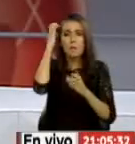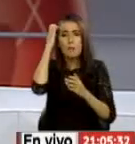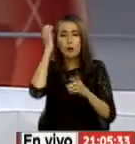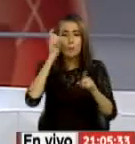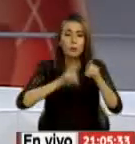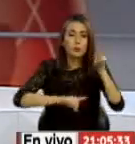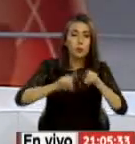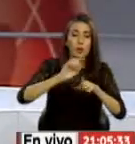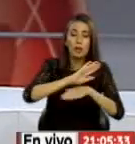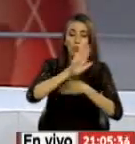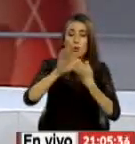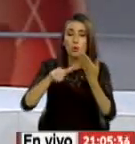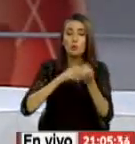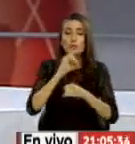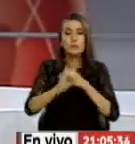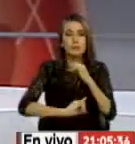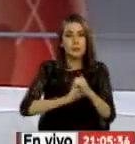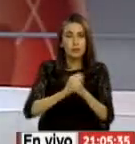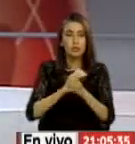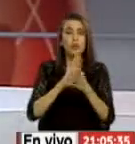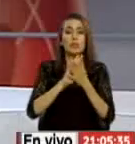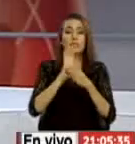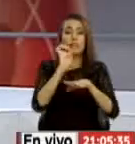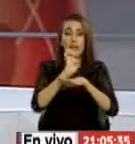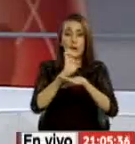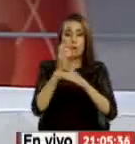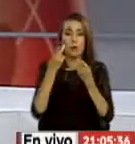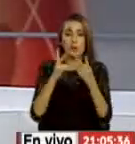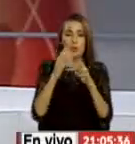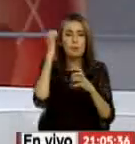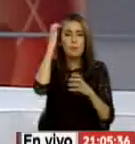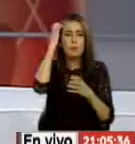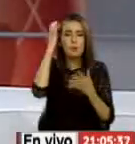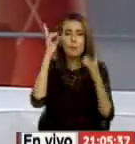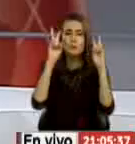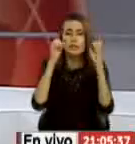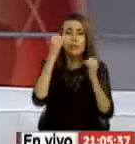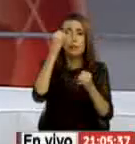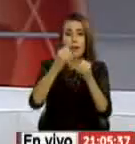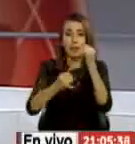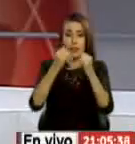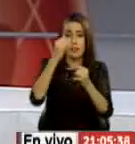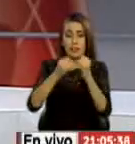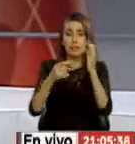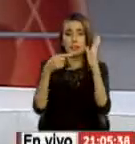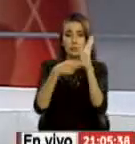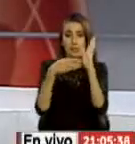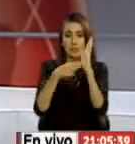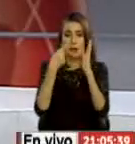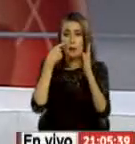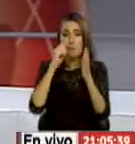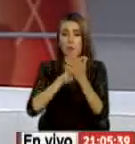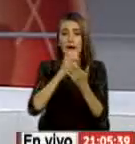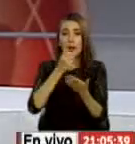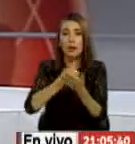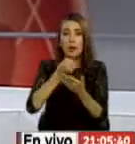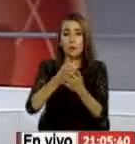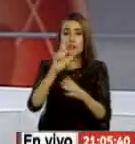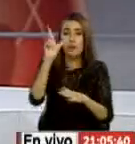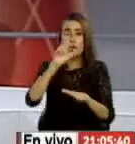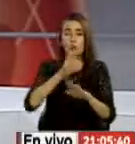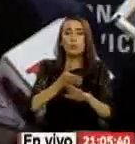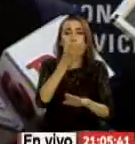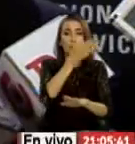sectores nacionales y también internacionales sobre la tasa de 10 centavos que se aplica a las importaciones desde el lunes pasado.